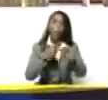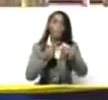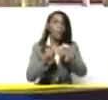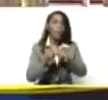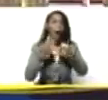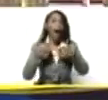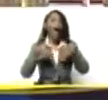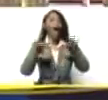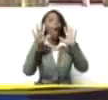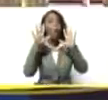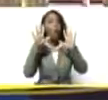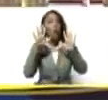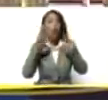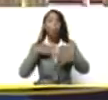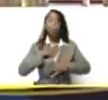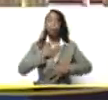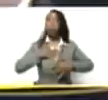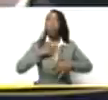satisface